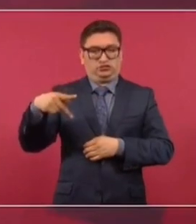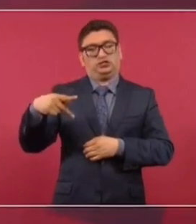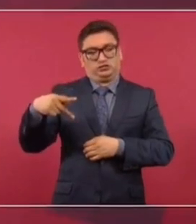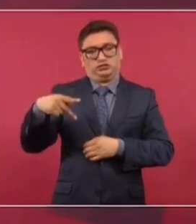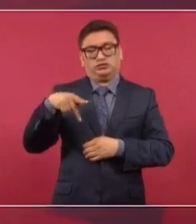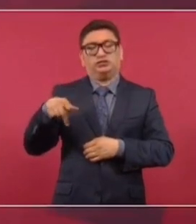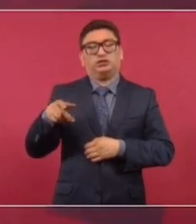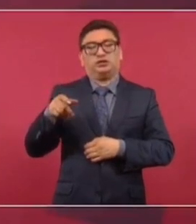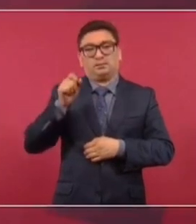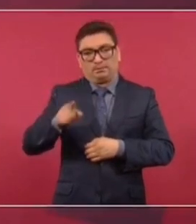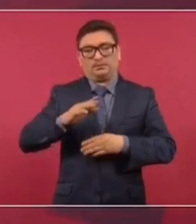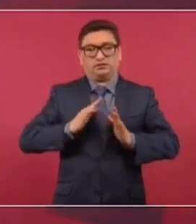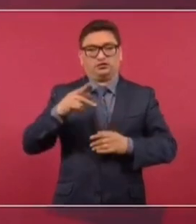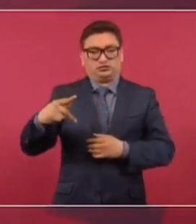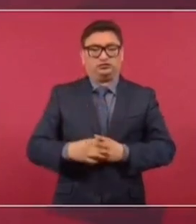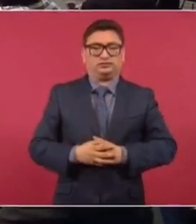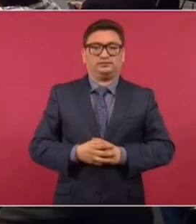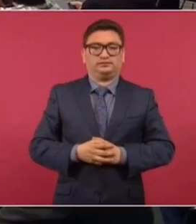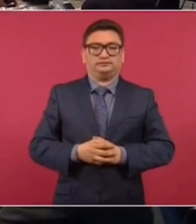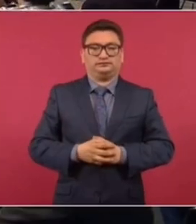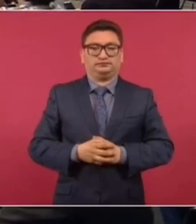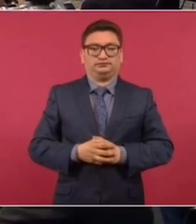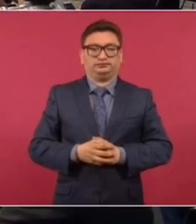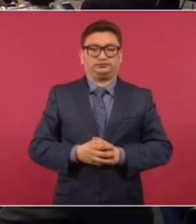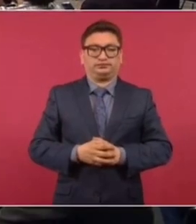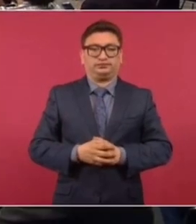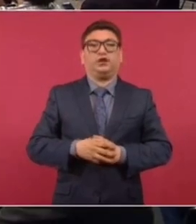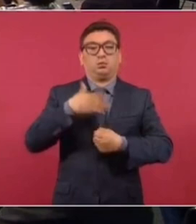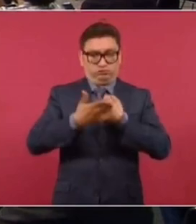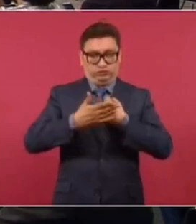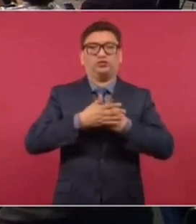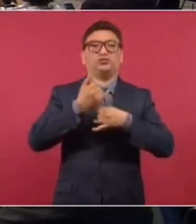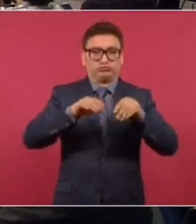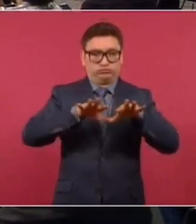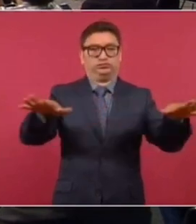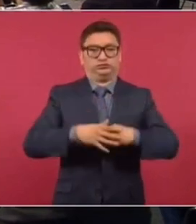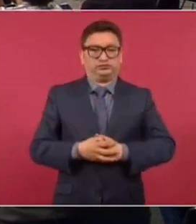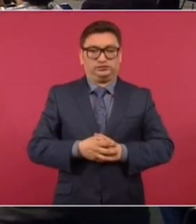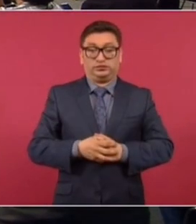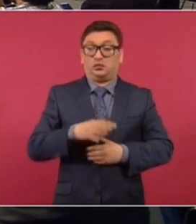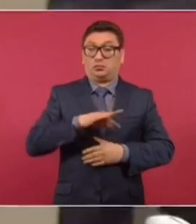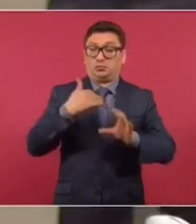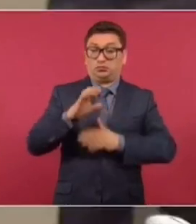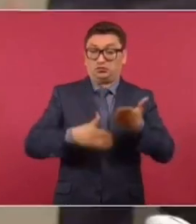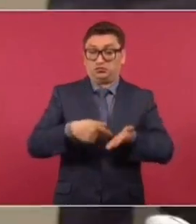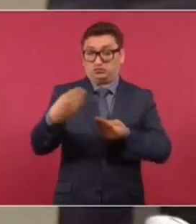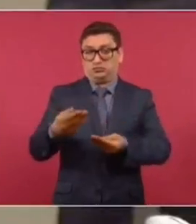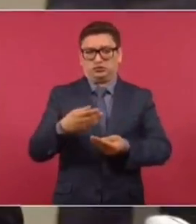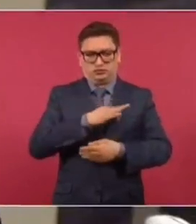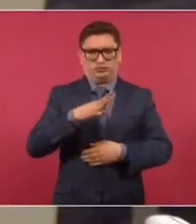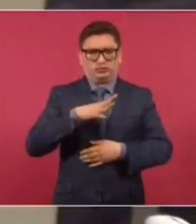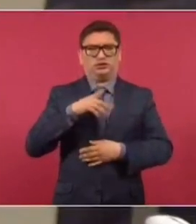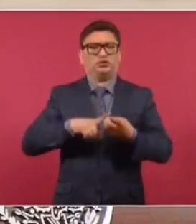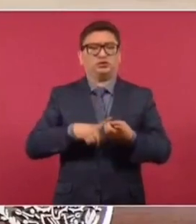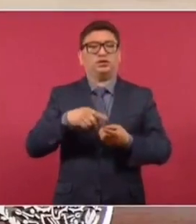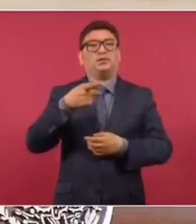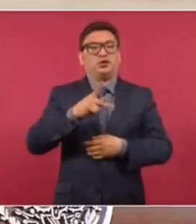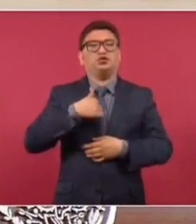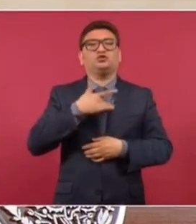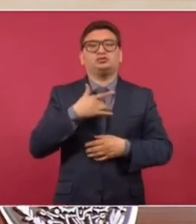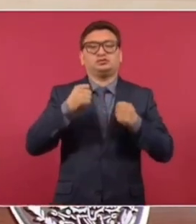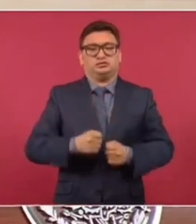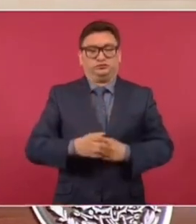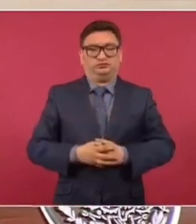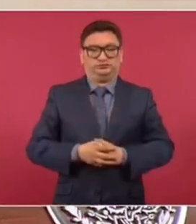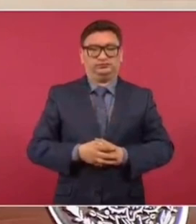la defensa. Y se va a informar sobre eso. Sí, porque no serían viables los contratos si se tiene donde se hagan, ¿no? Sí, para sí, pero estoy seguro.